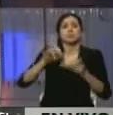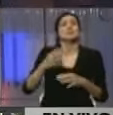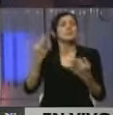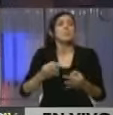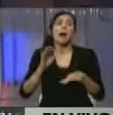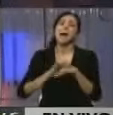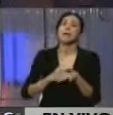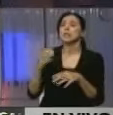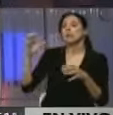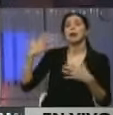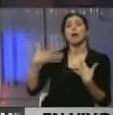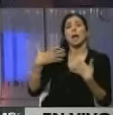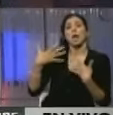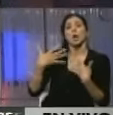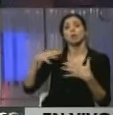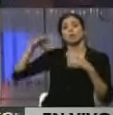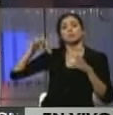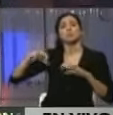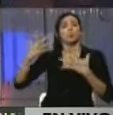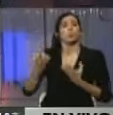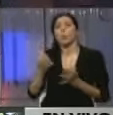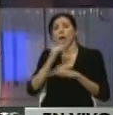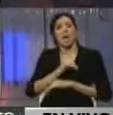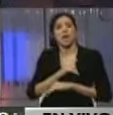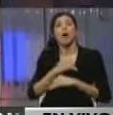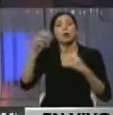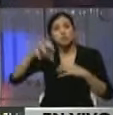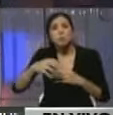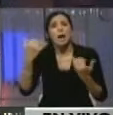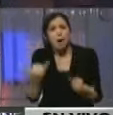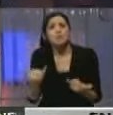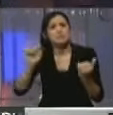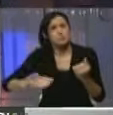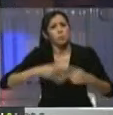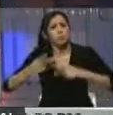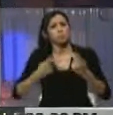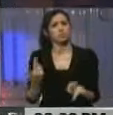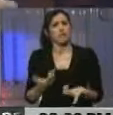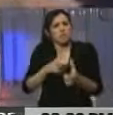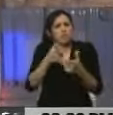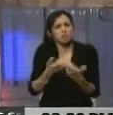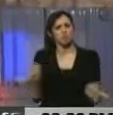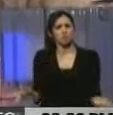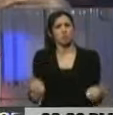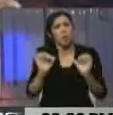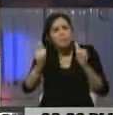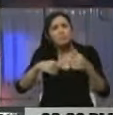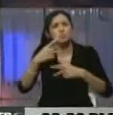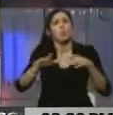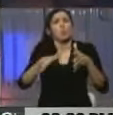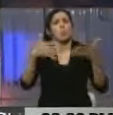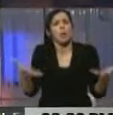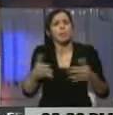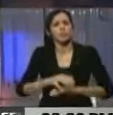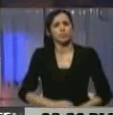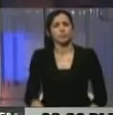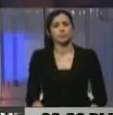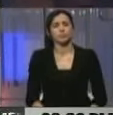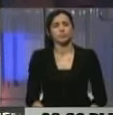excusa. Que hubo sequía, se produjo menos. Ahora que llega la lluvia, entonces, ¿ah? ¿Cómo es que decían en tu época,